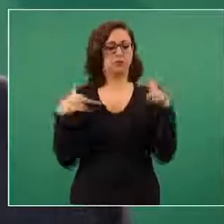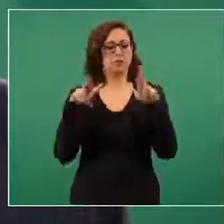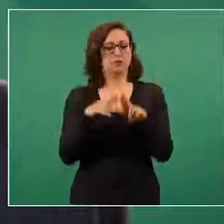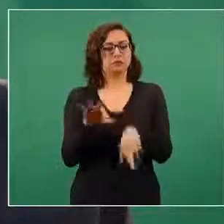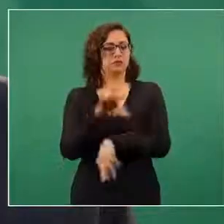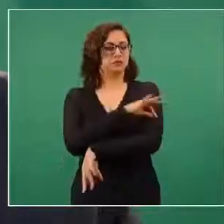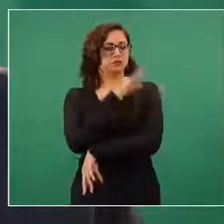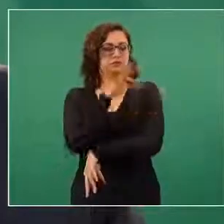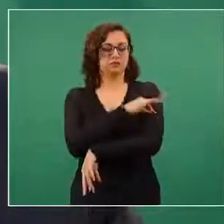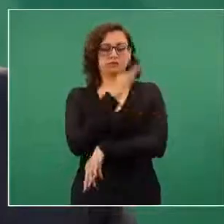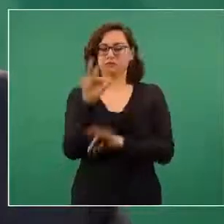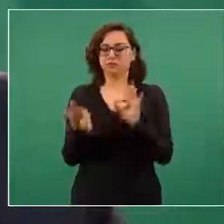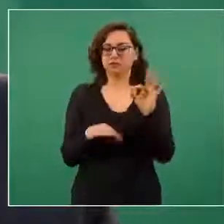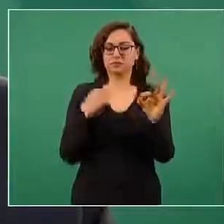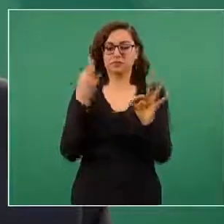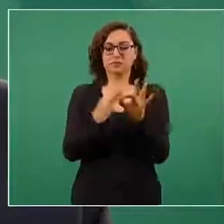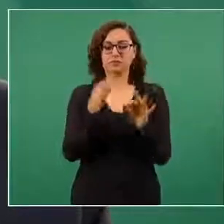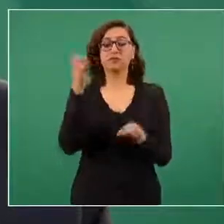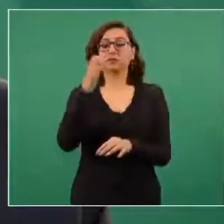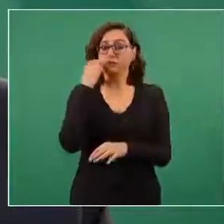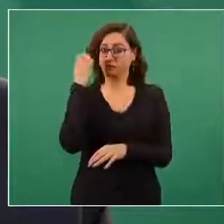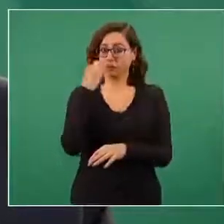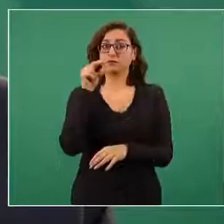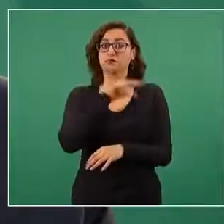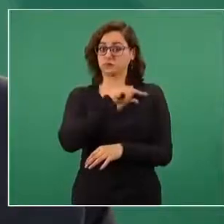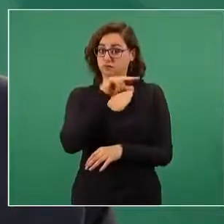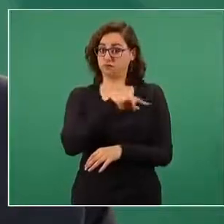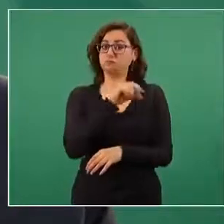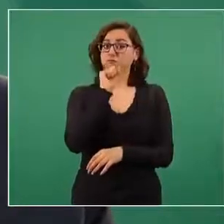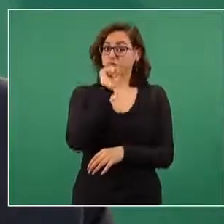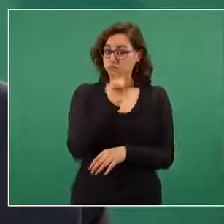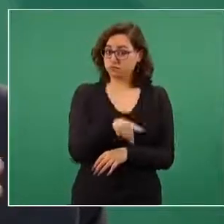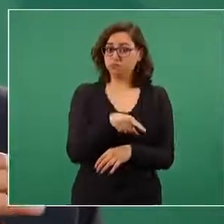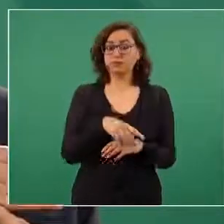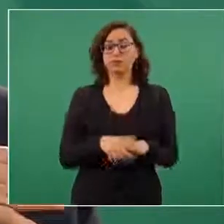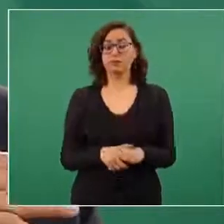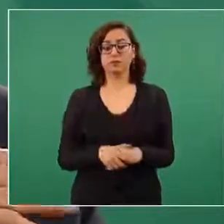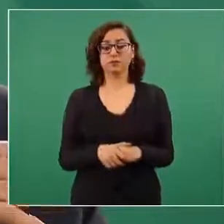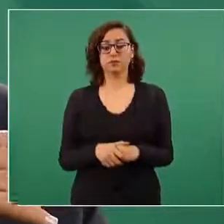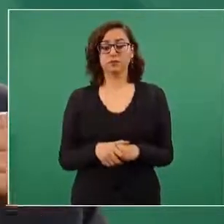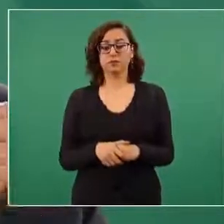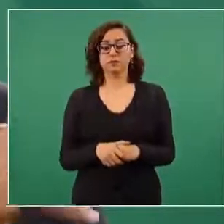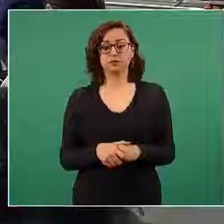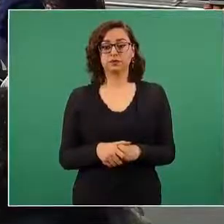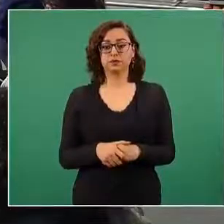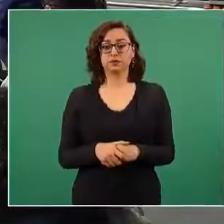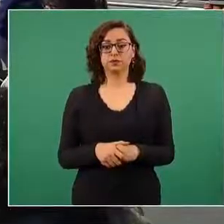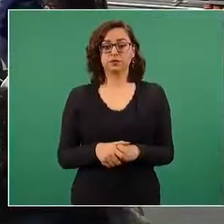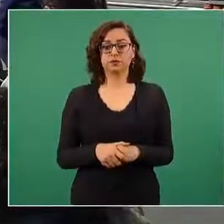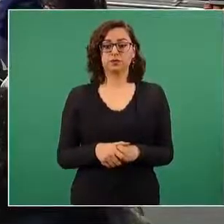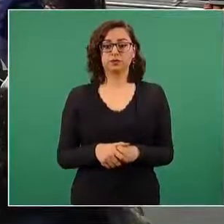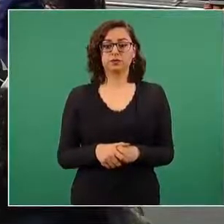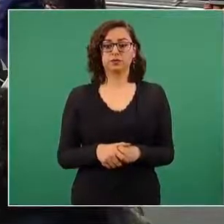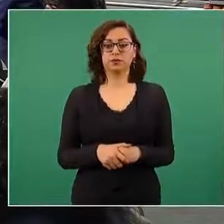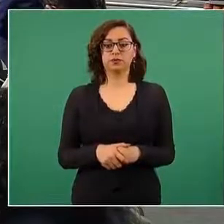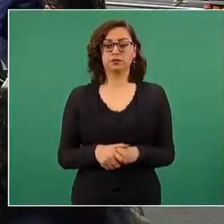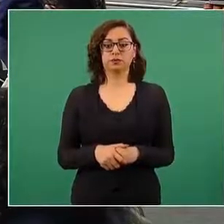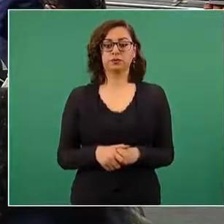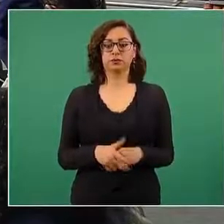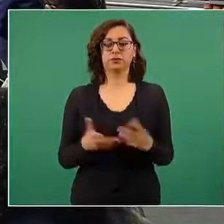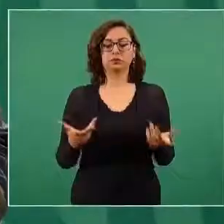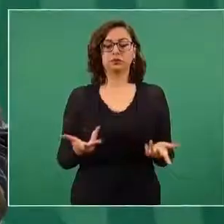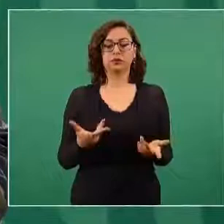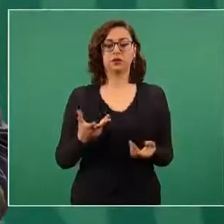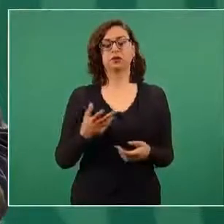esto incluye a todas las escuelas particulares. Entonces, las escuelas particulares de